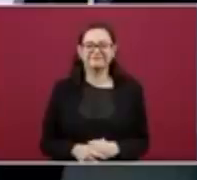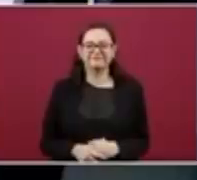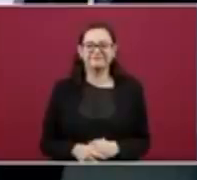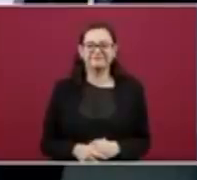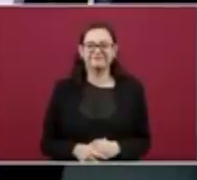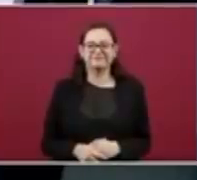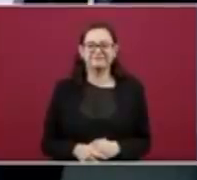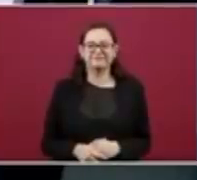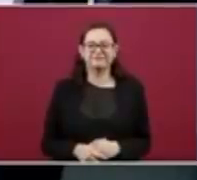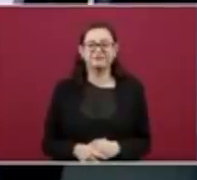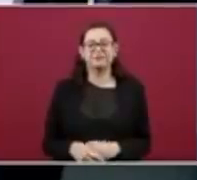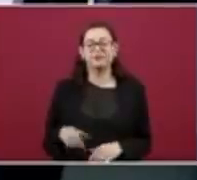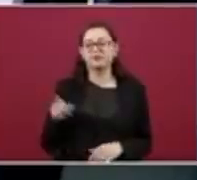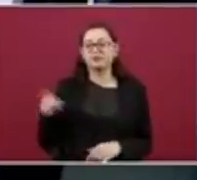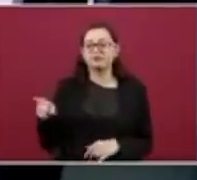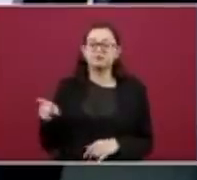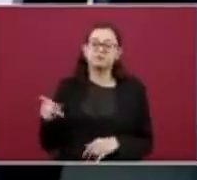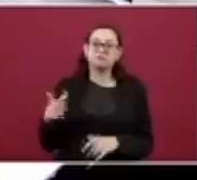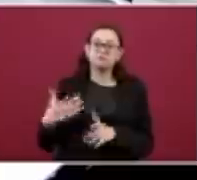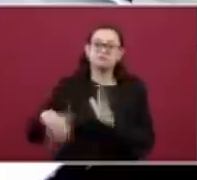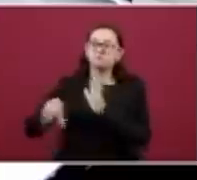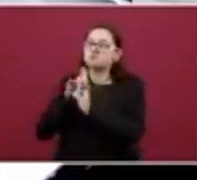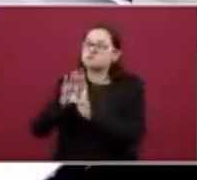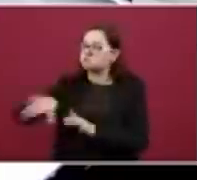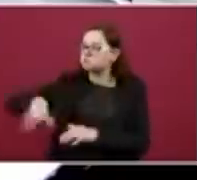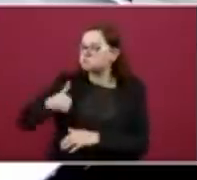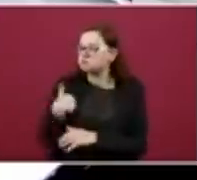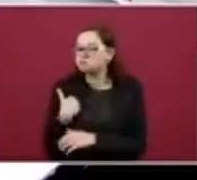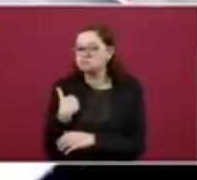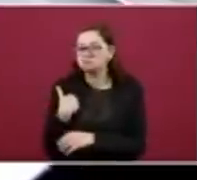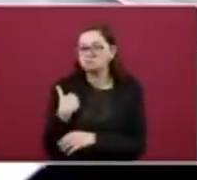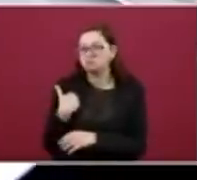Era una bodega que se encontró.